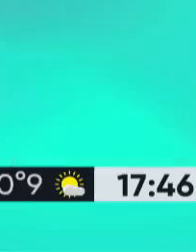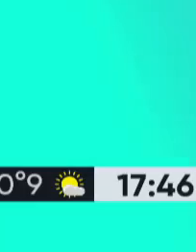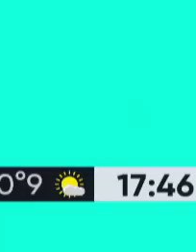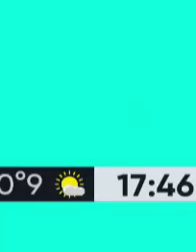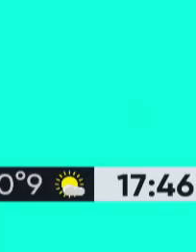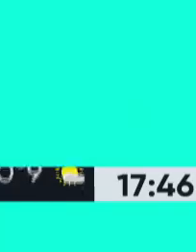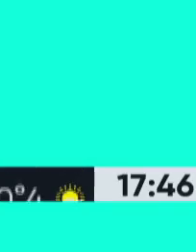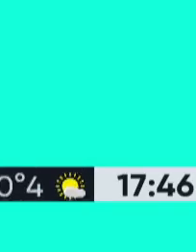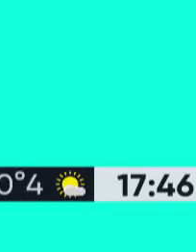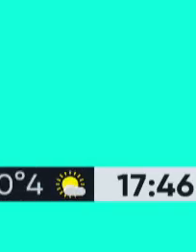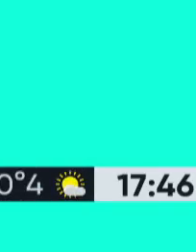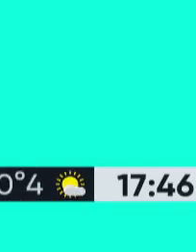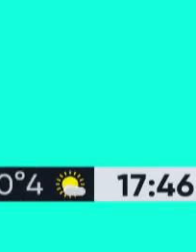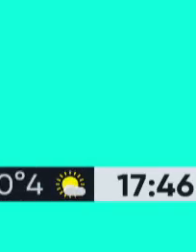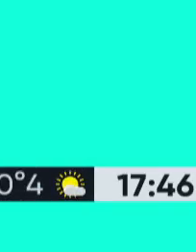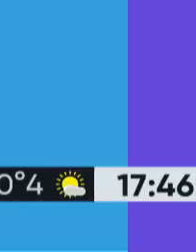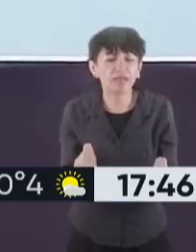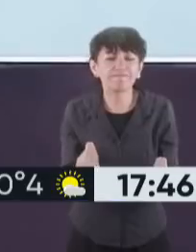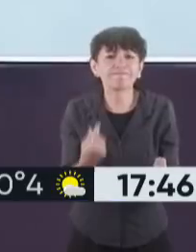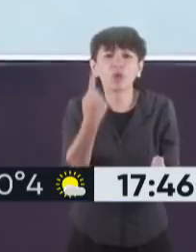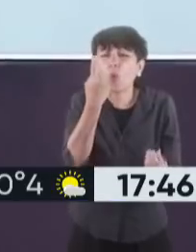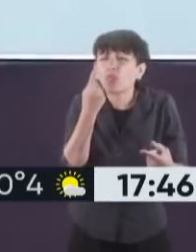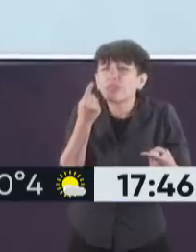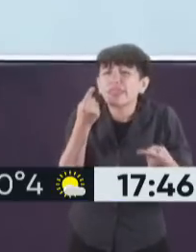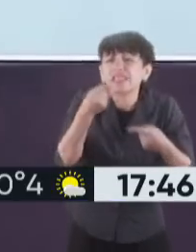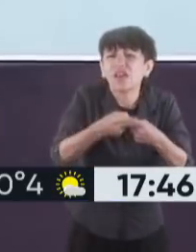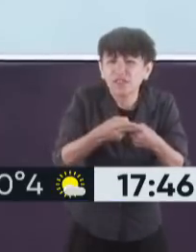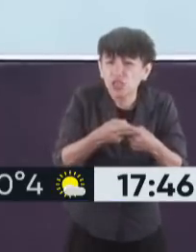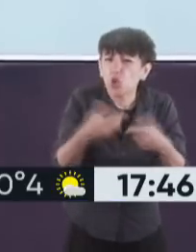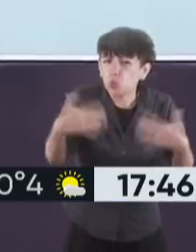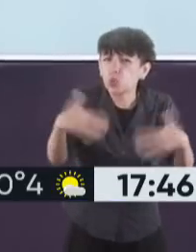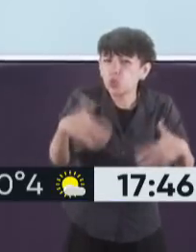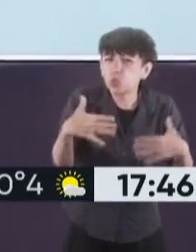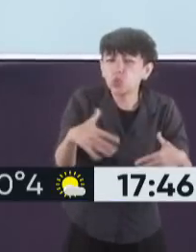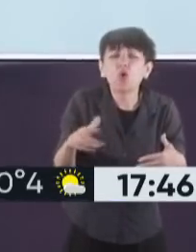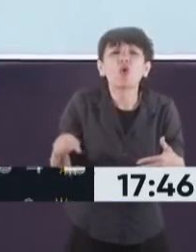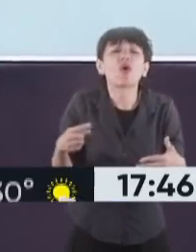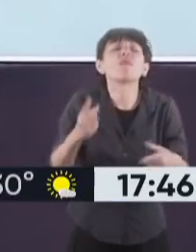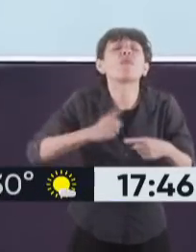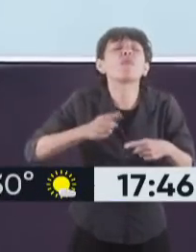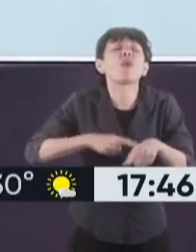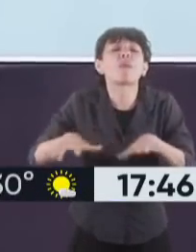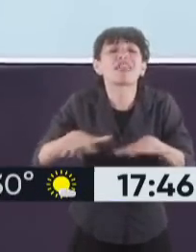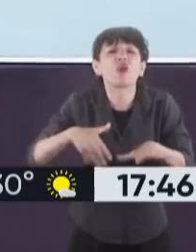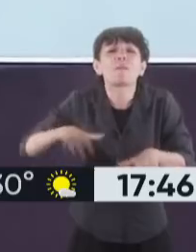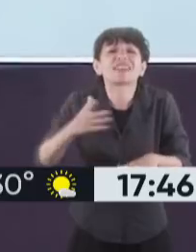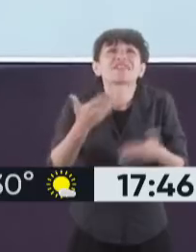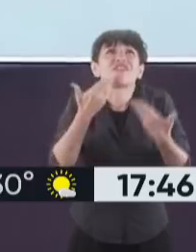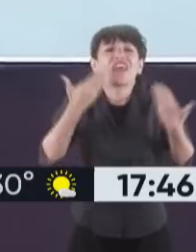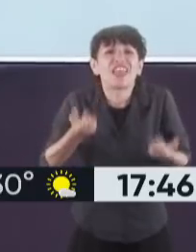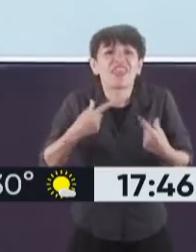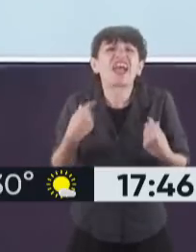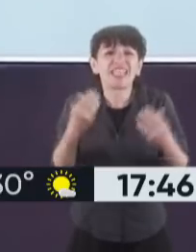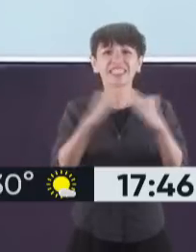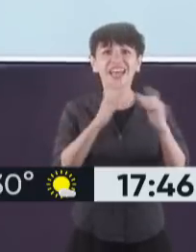El presidente Alberto Fernández encabeza la entrega de viviendas del programa Procrear 1 en Cava. Lo escuchamos. Porque la vivienda